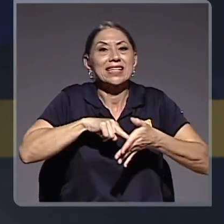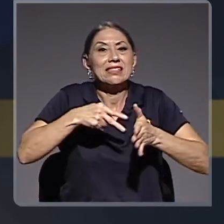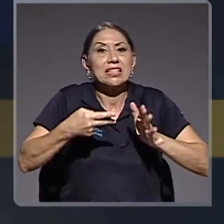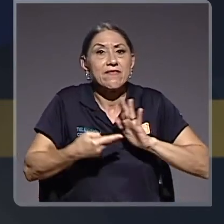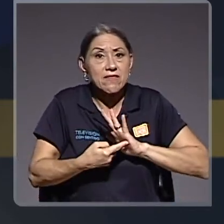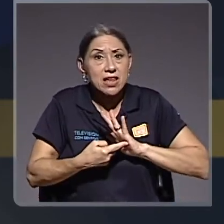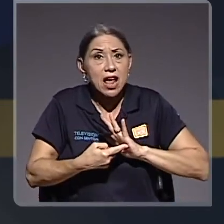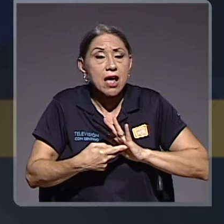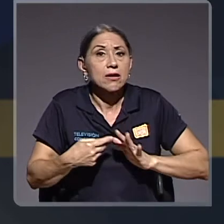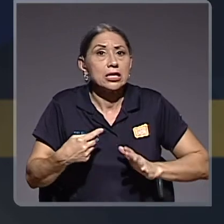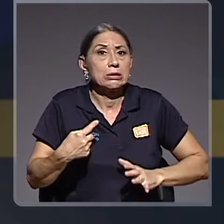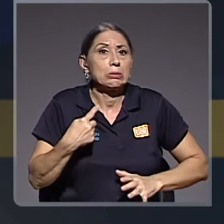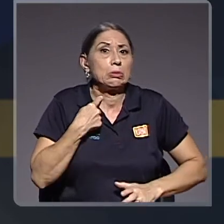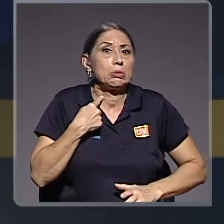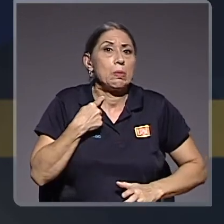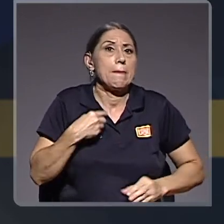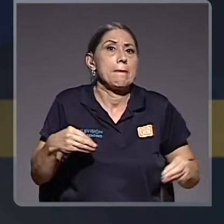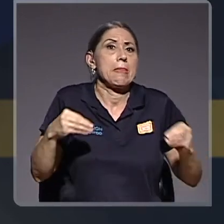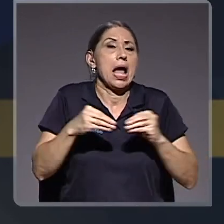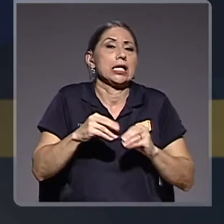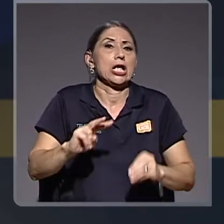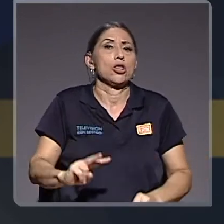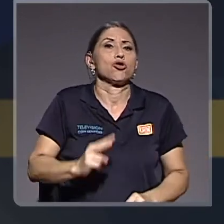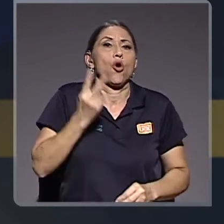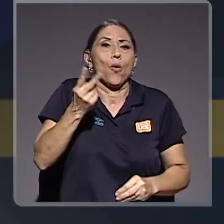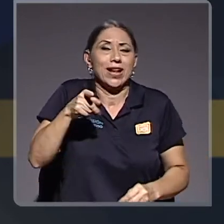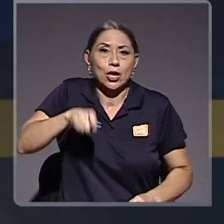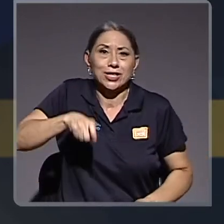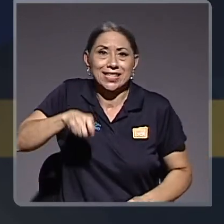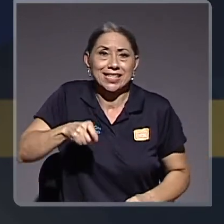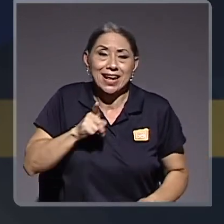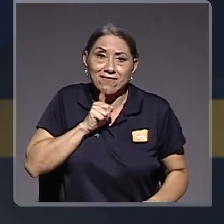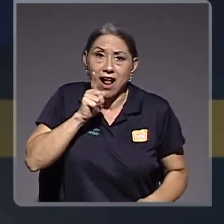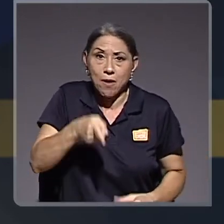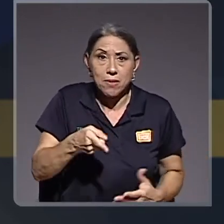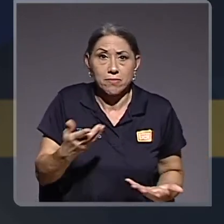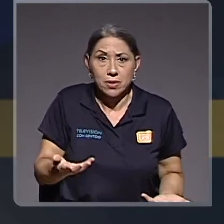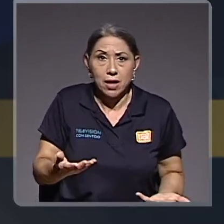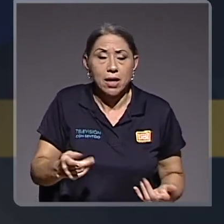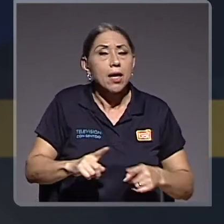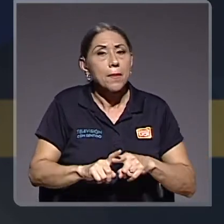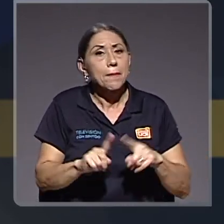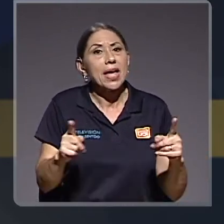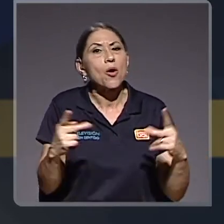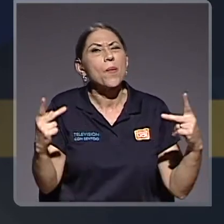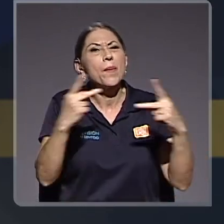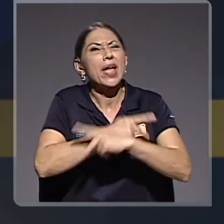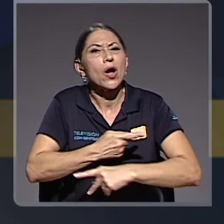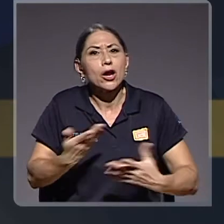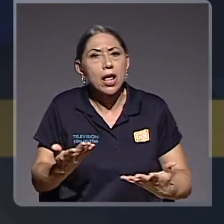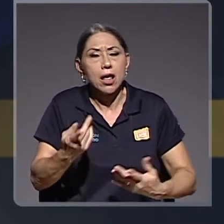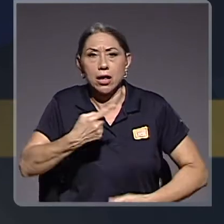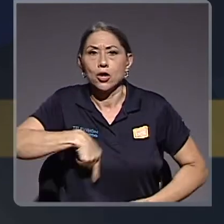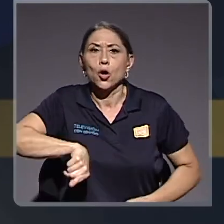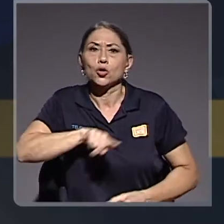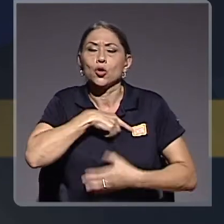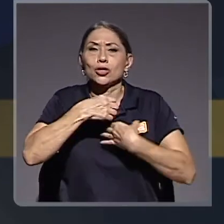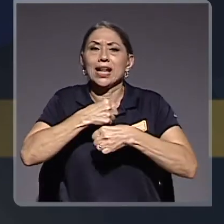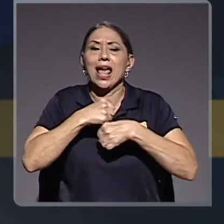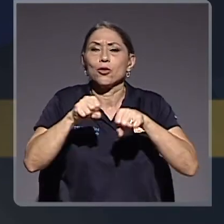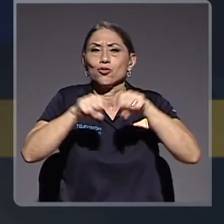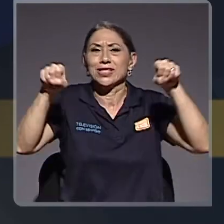que va a ser como el doble de lo que se necesitaría realmente si se diseña bien. Pero lo que es peor, estamos creando un